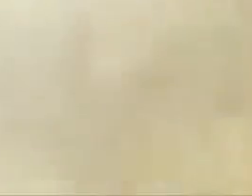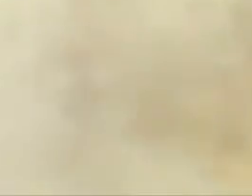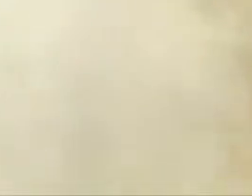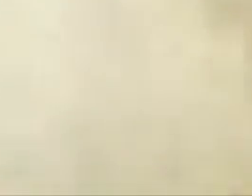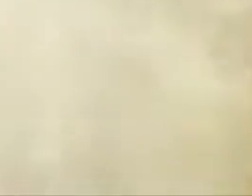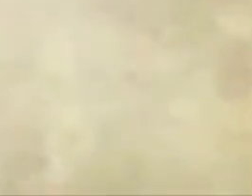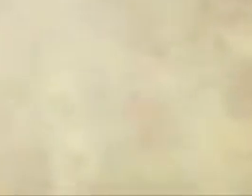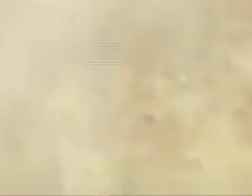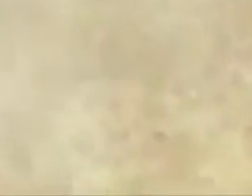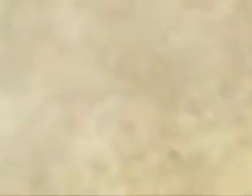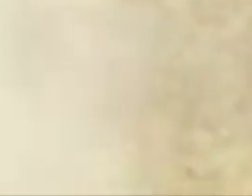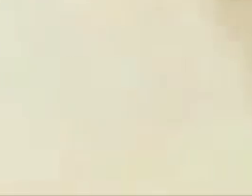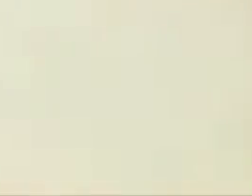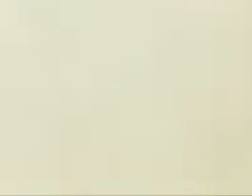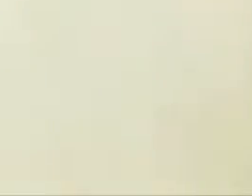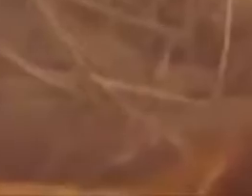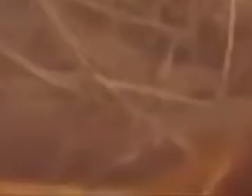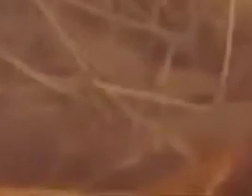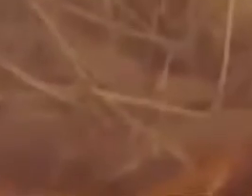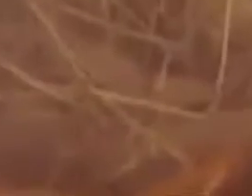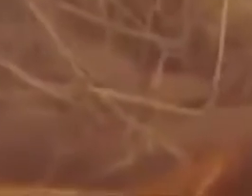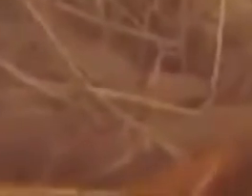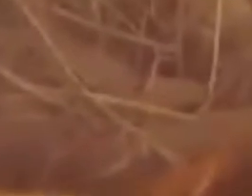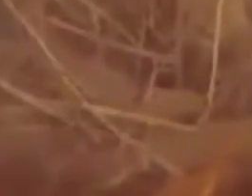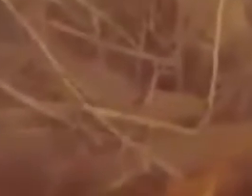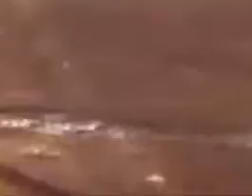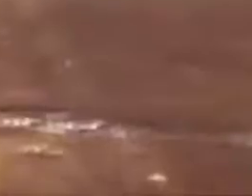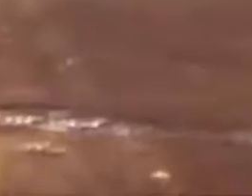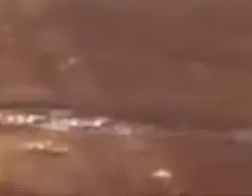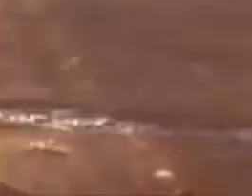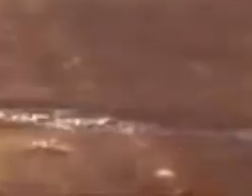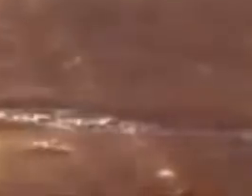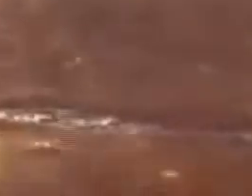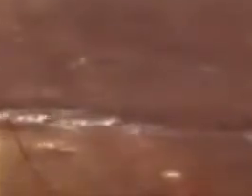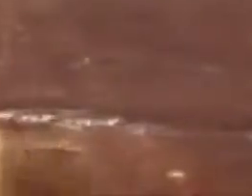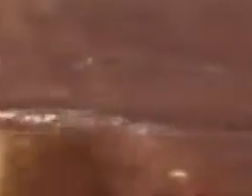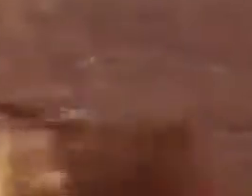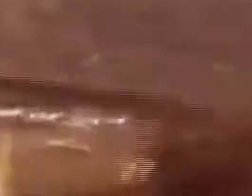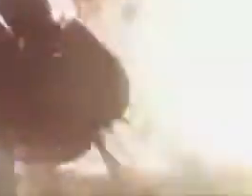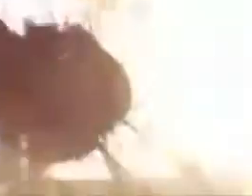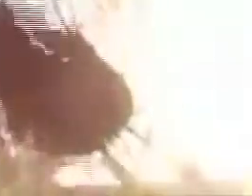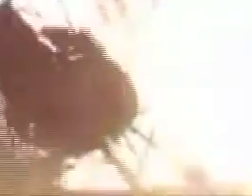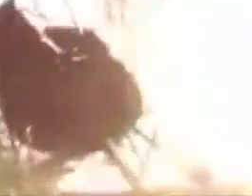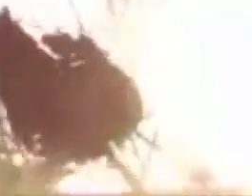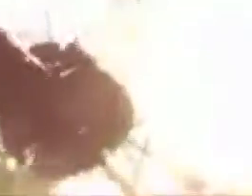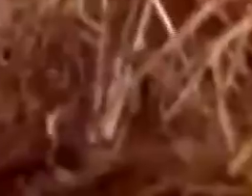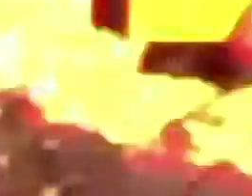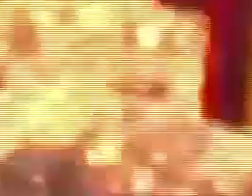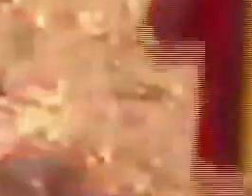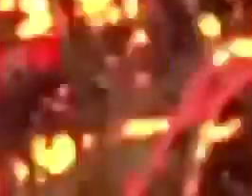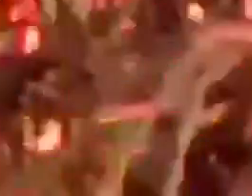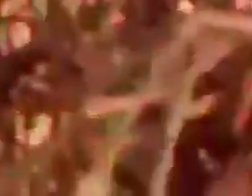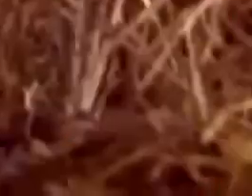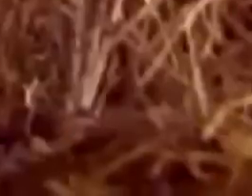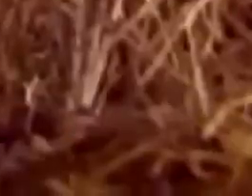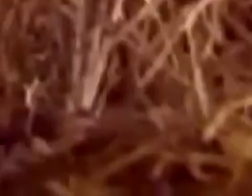la quema de objetos y basura en las vías públicas. No contaminemos el aire que respiramos.